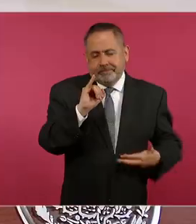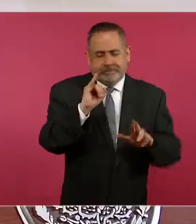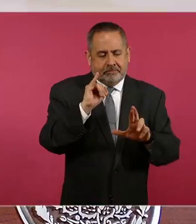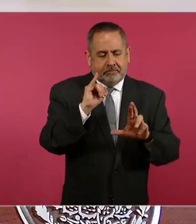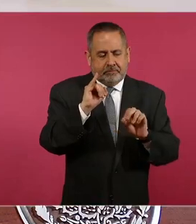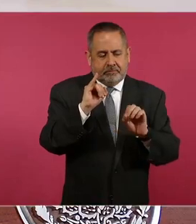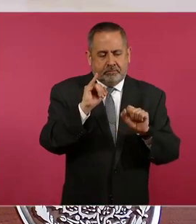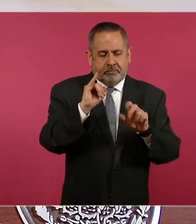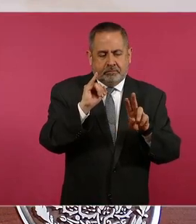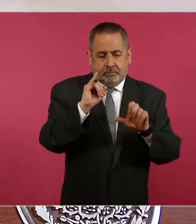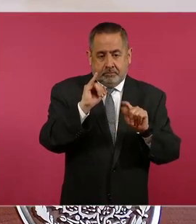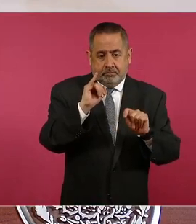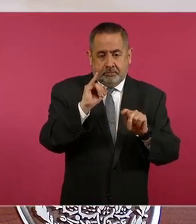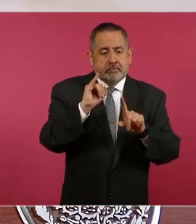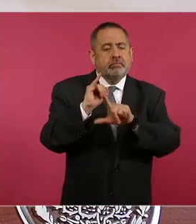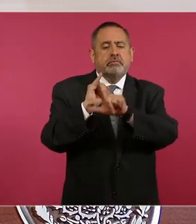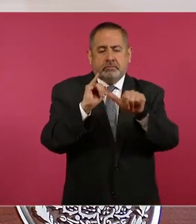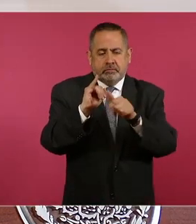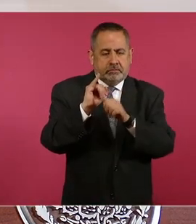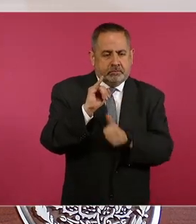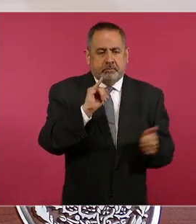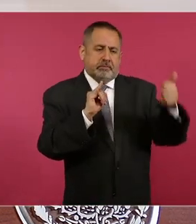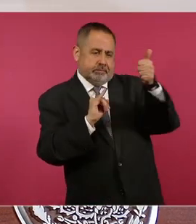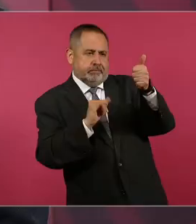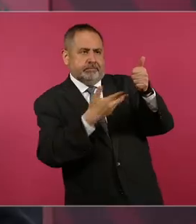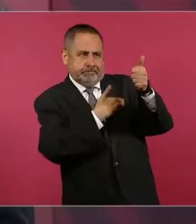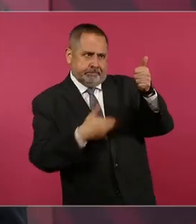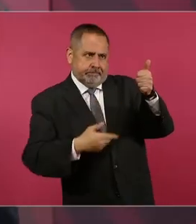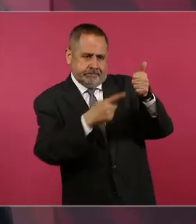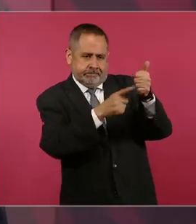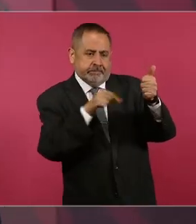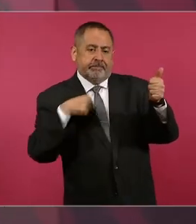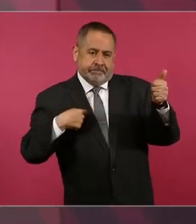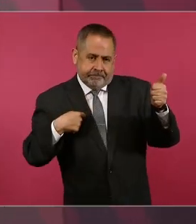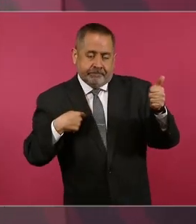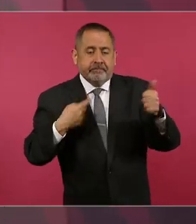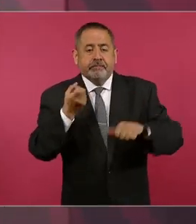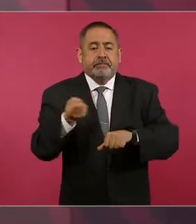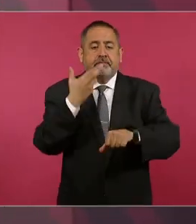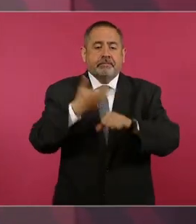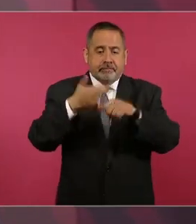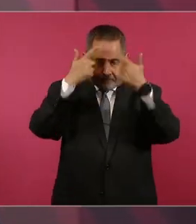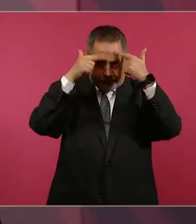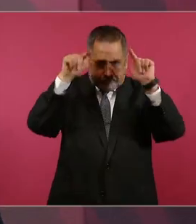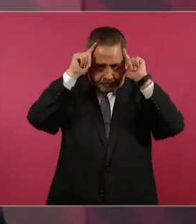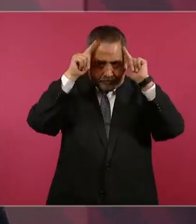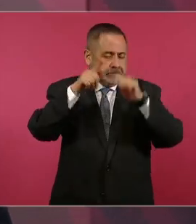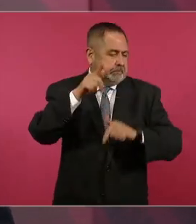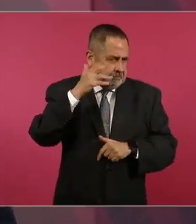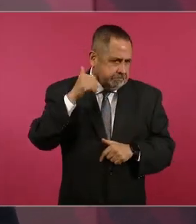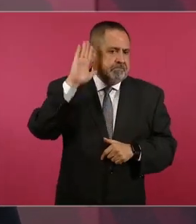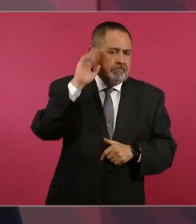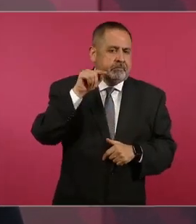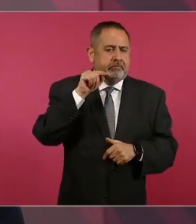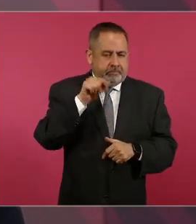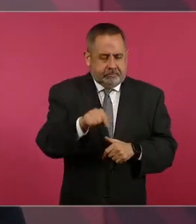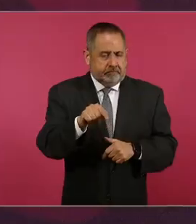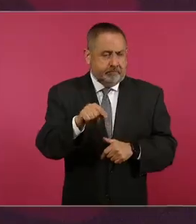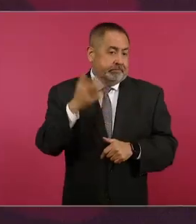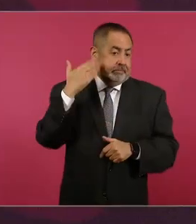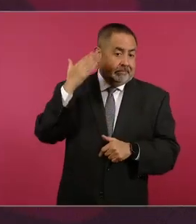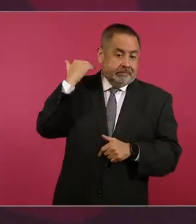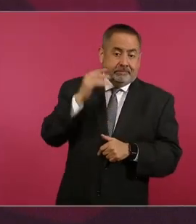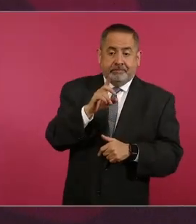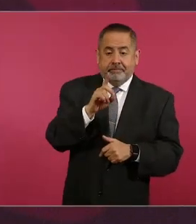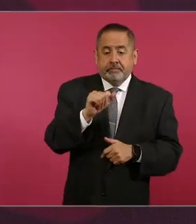a la presidencia. Daniel fue secretario de Marina en Estados Unidos y de él dependía